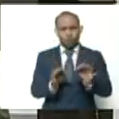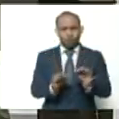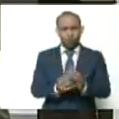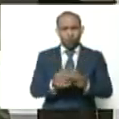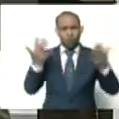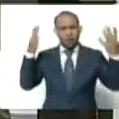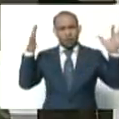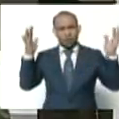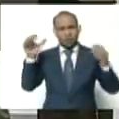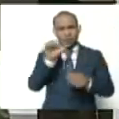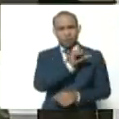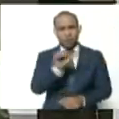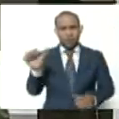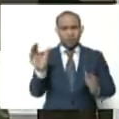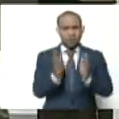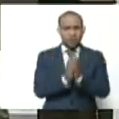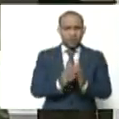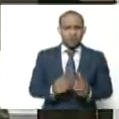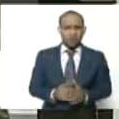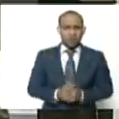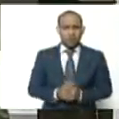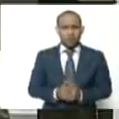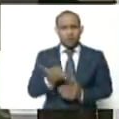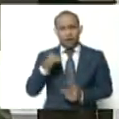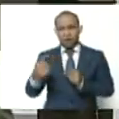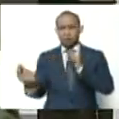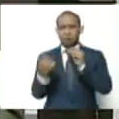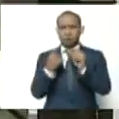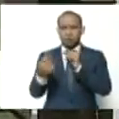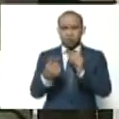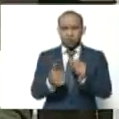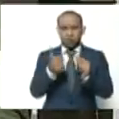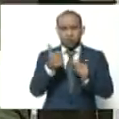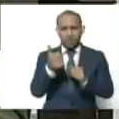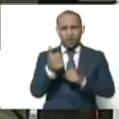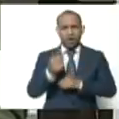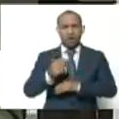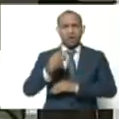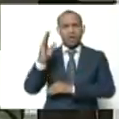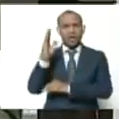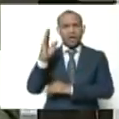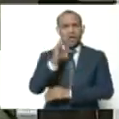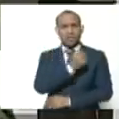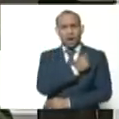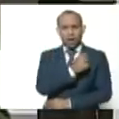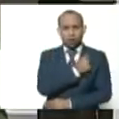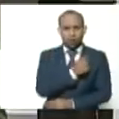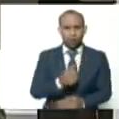Semana Santa que vamos a tener. Hay que discutir bien con la Iglesia Católica.